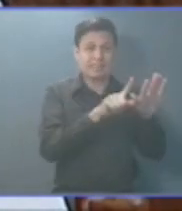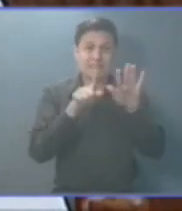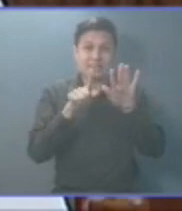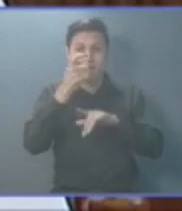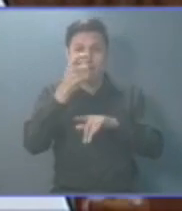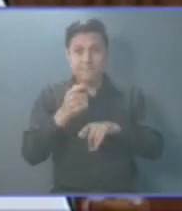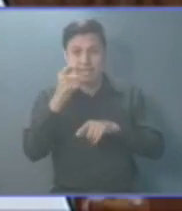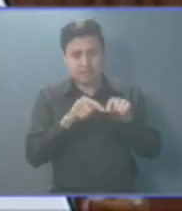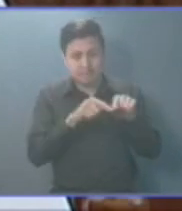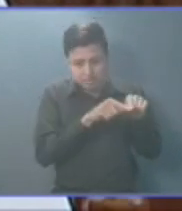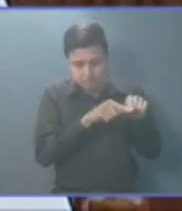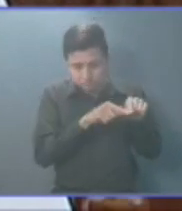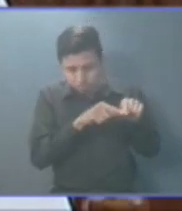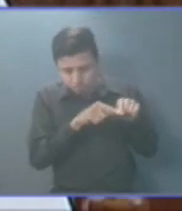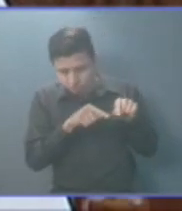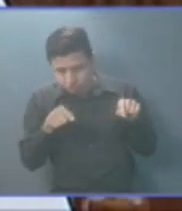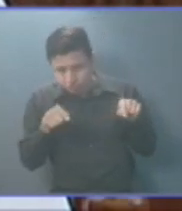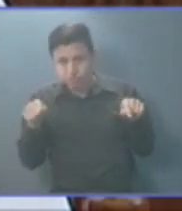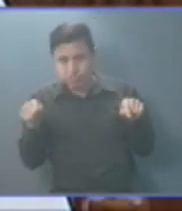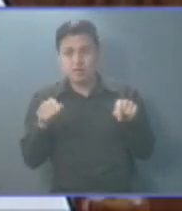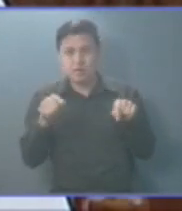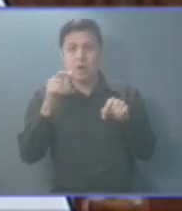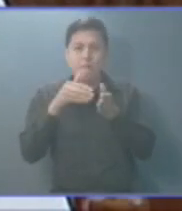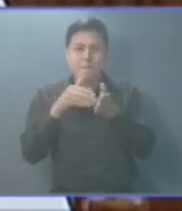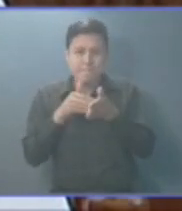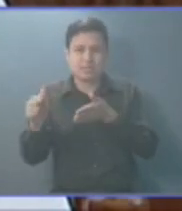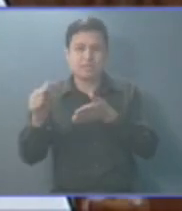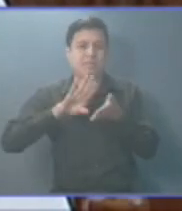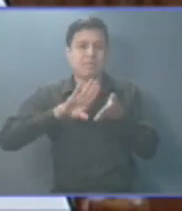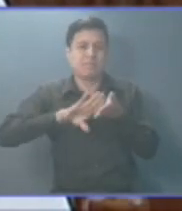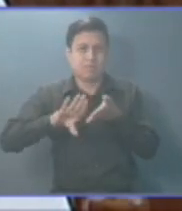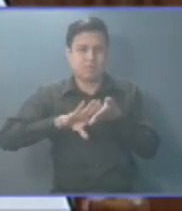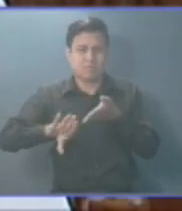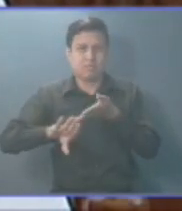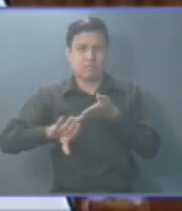meses, contados a partir de la fecha de la entrega,